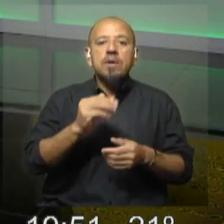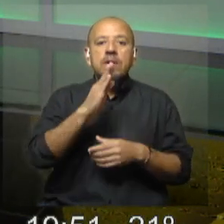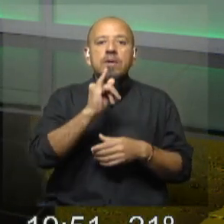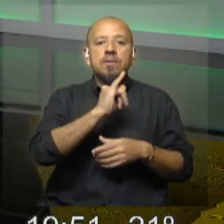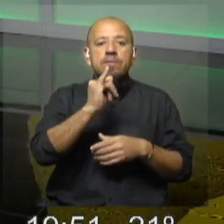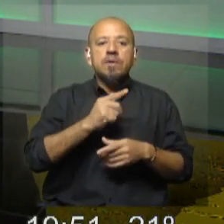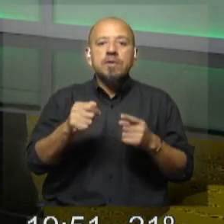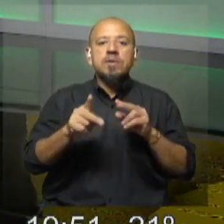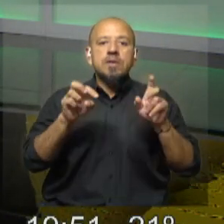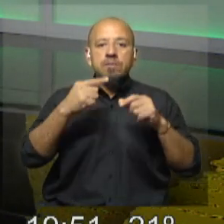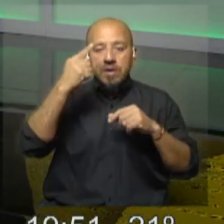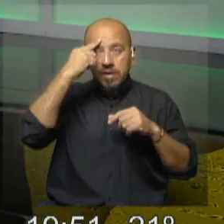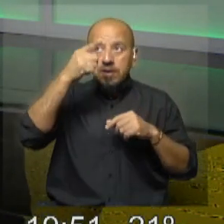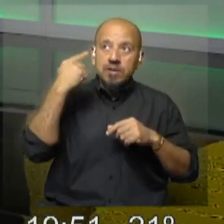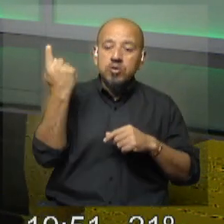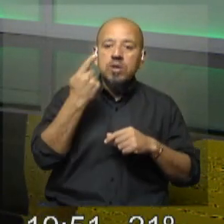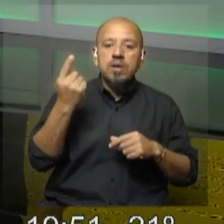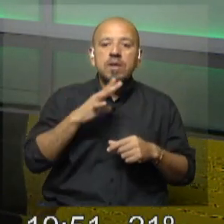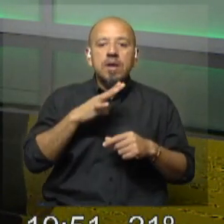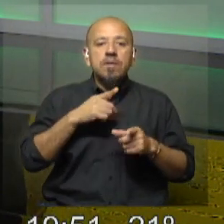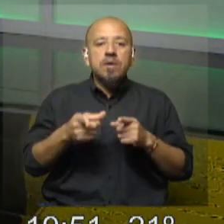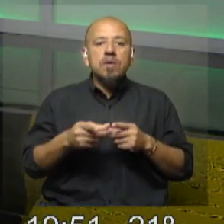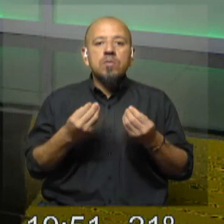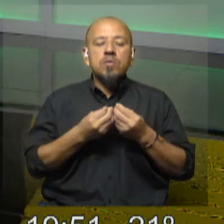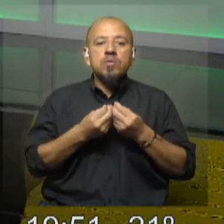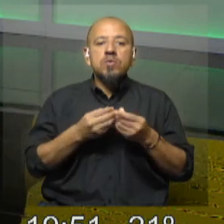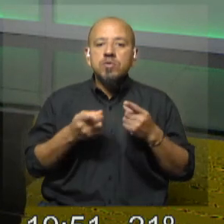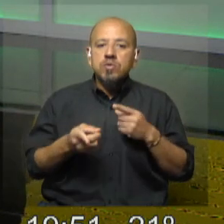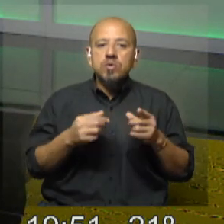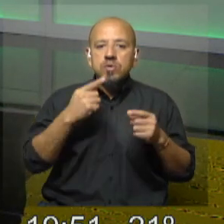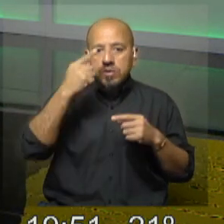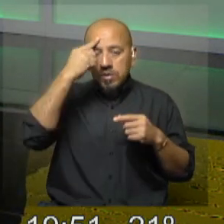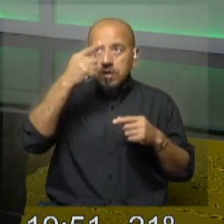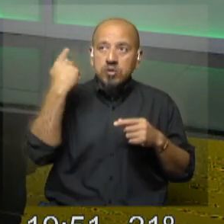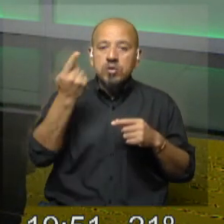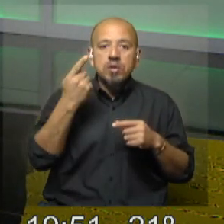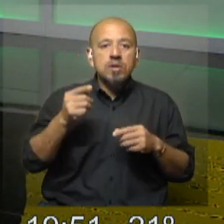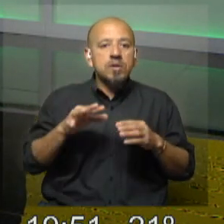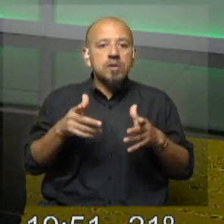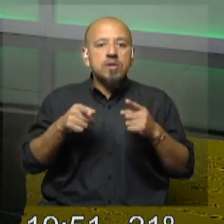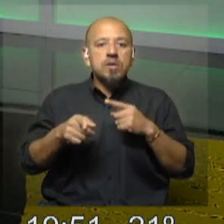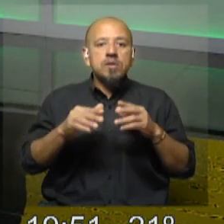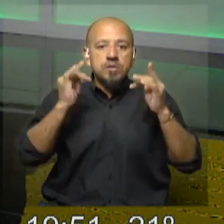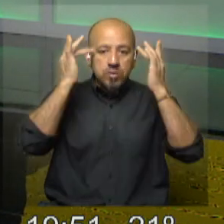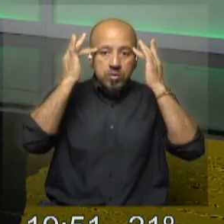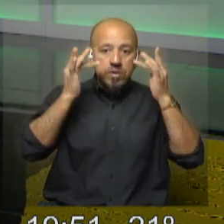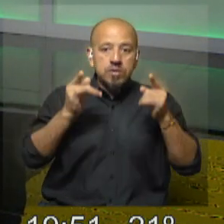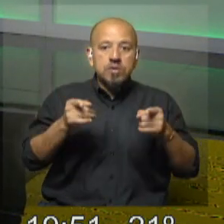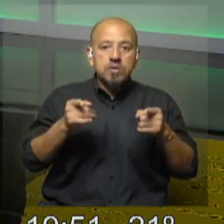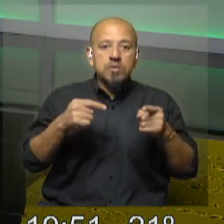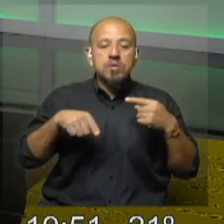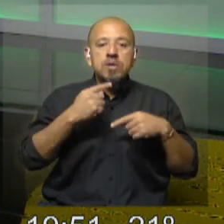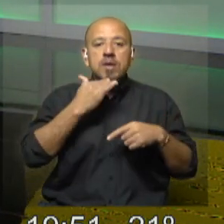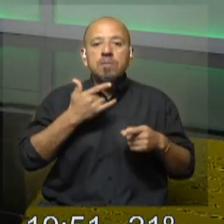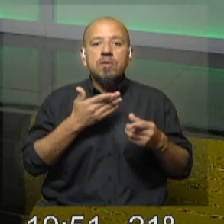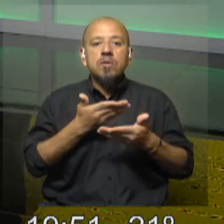criterios internacionales. Se basaba mucho justamente en las recomendaciones internacionales de estándares de educación, en los